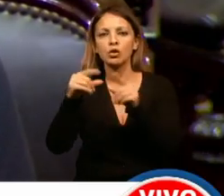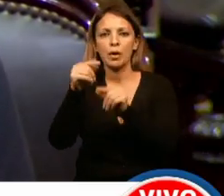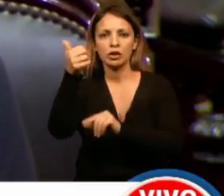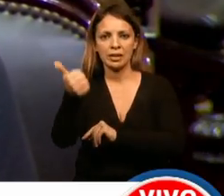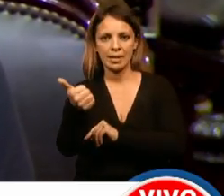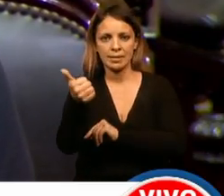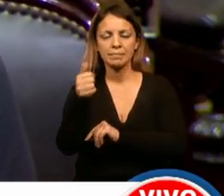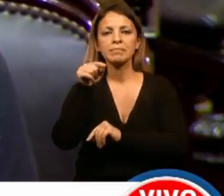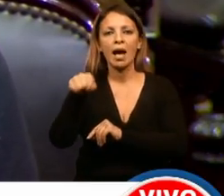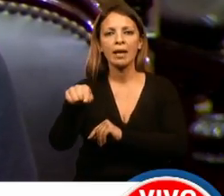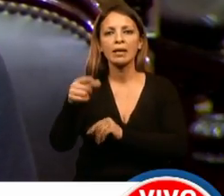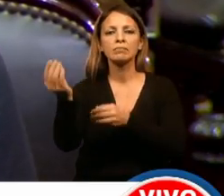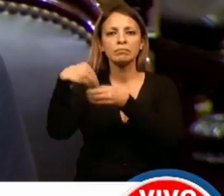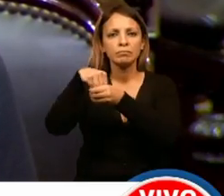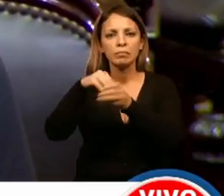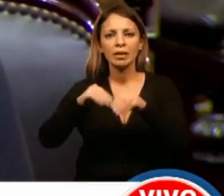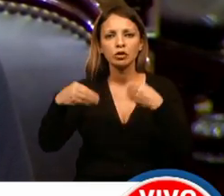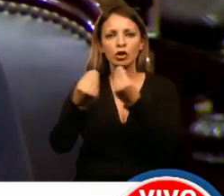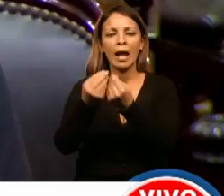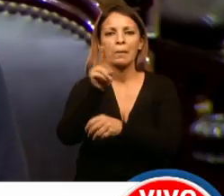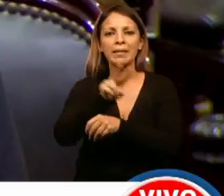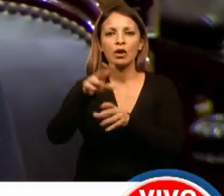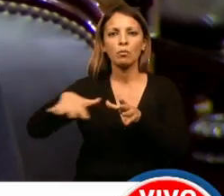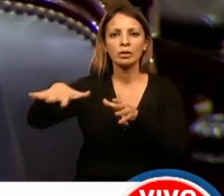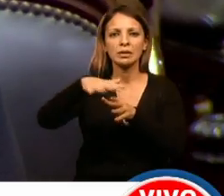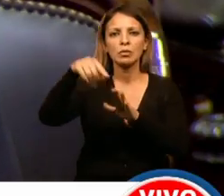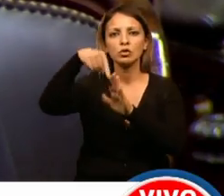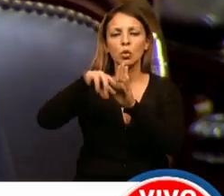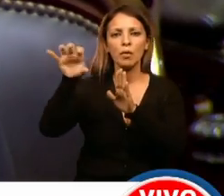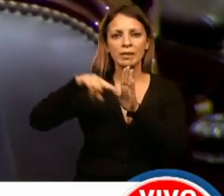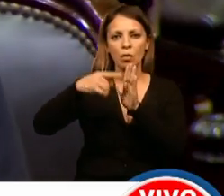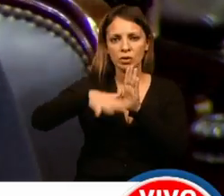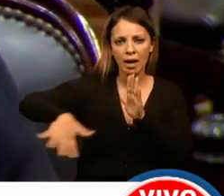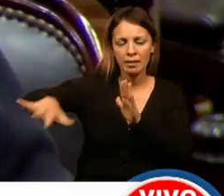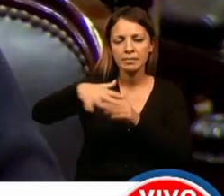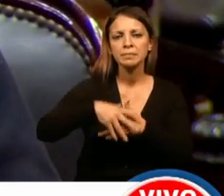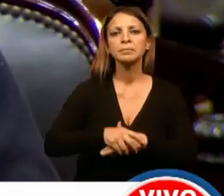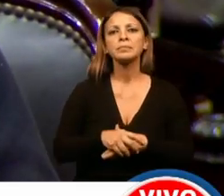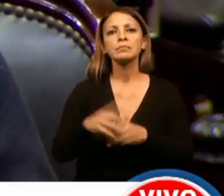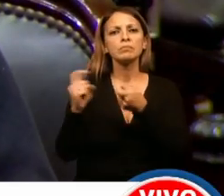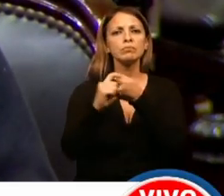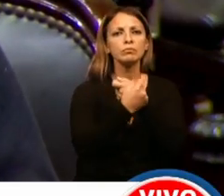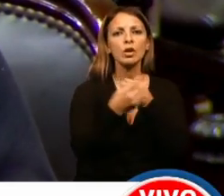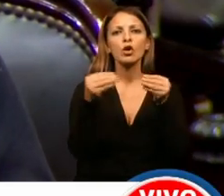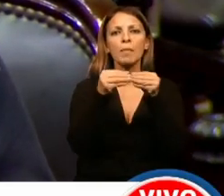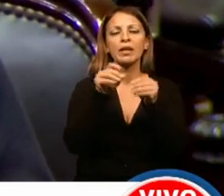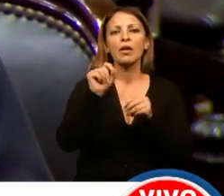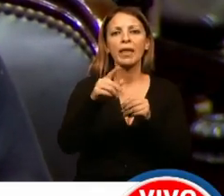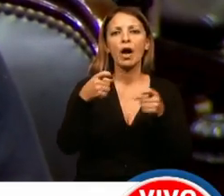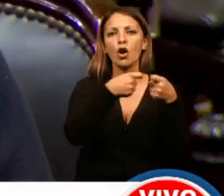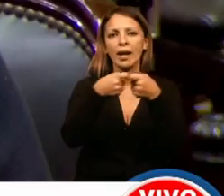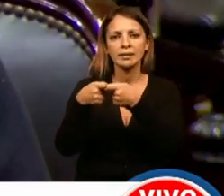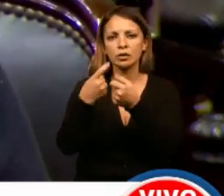donde involucra a 22 municipios del sur de la provincia de buenos aires y adhieren los compañeros de las